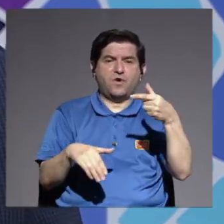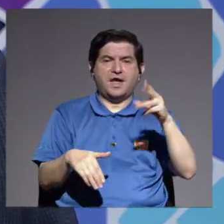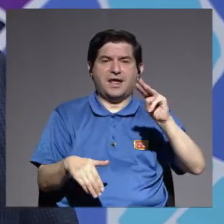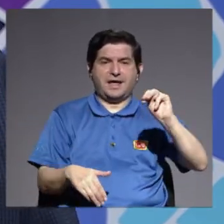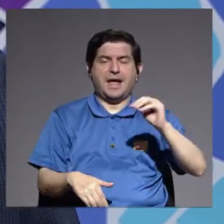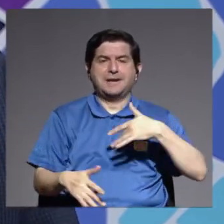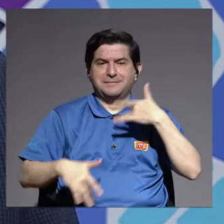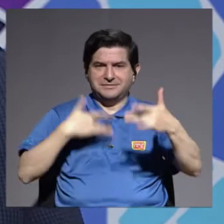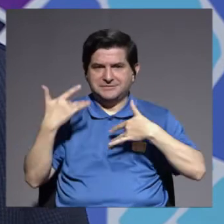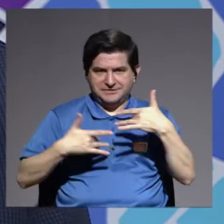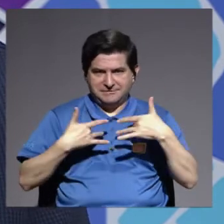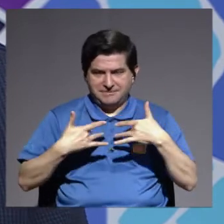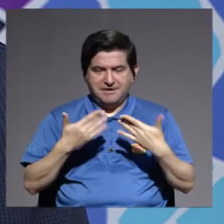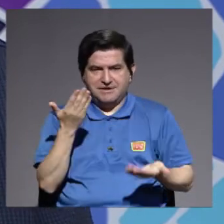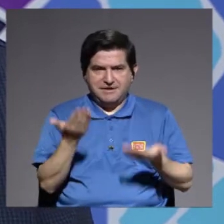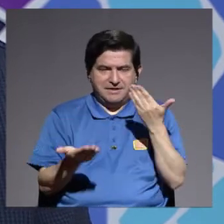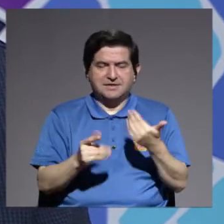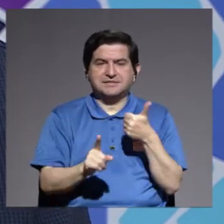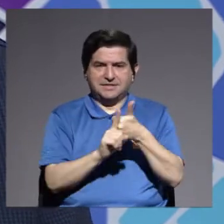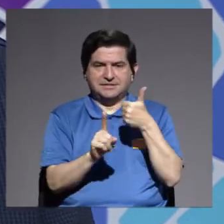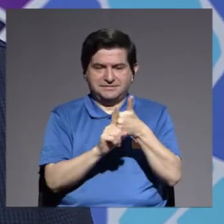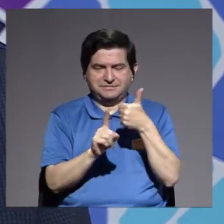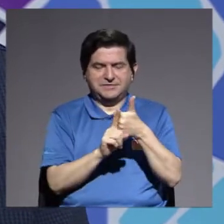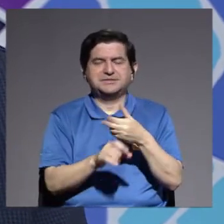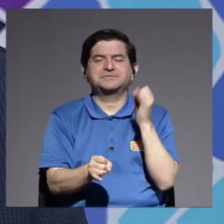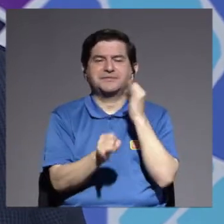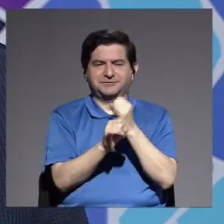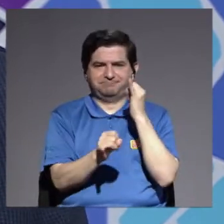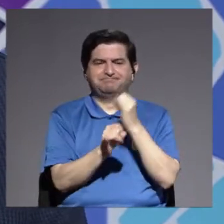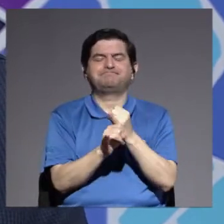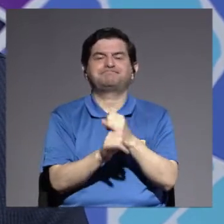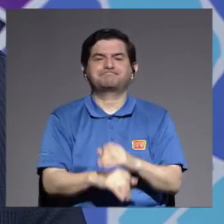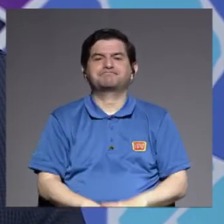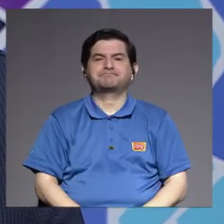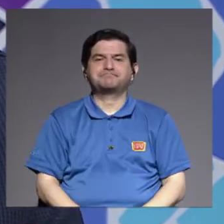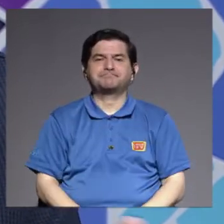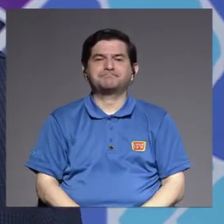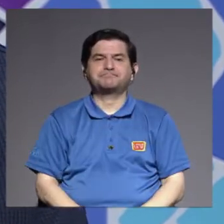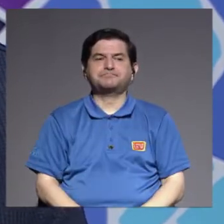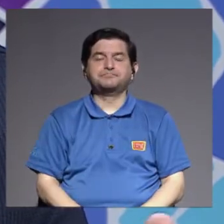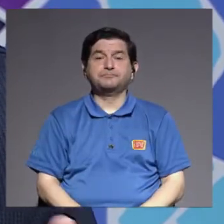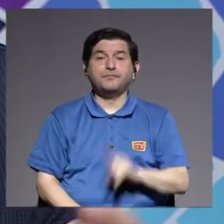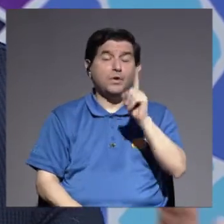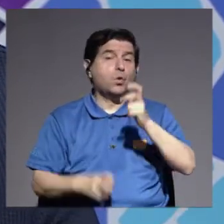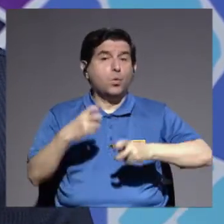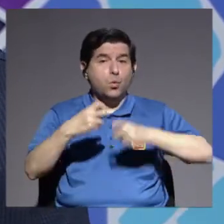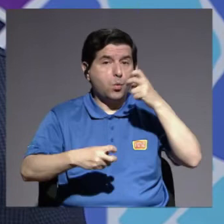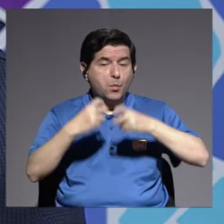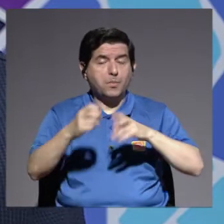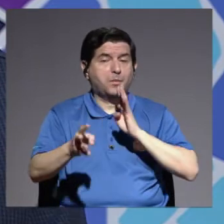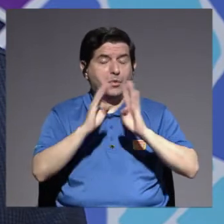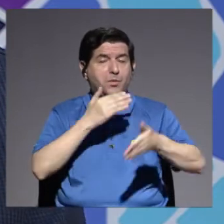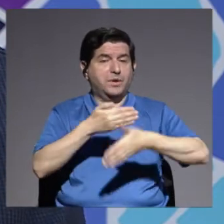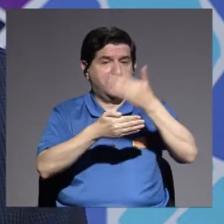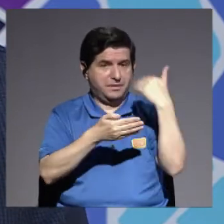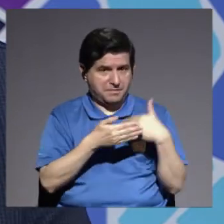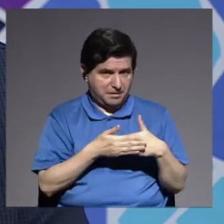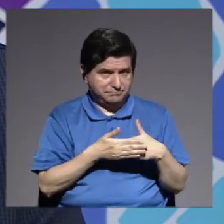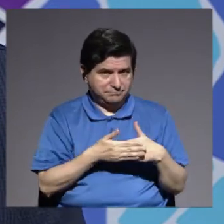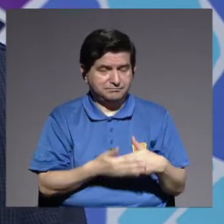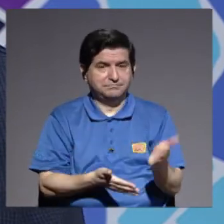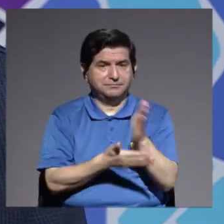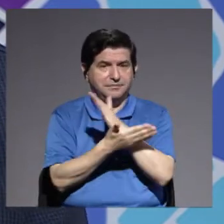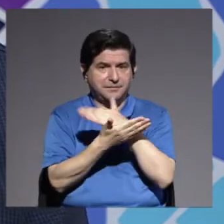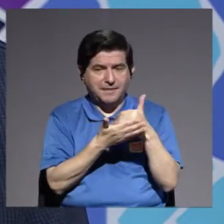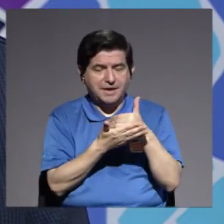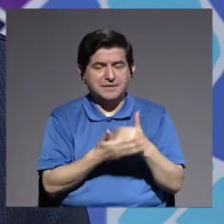veces por parte incluso de las instituciones, ¿verdad? Muchas veces, incluso uno de los problemas que hablábamos ahora de la parte